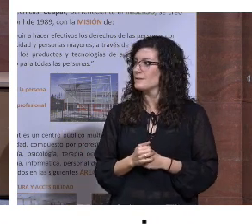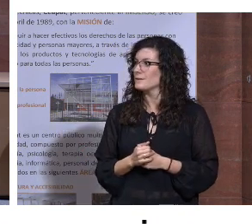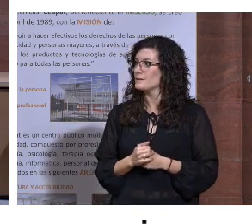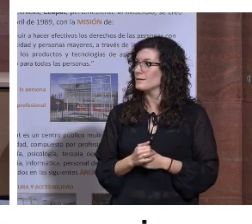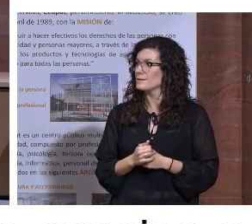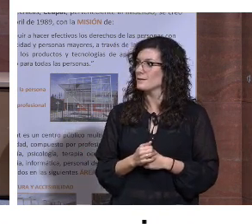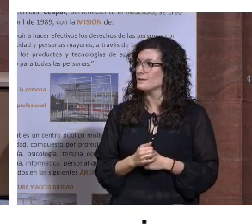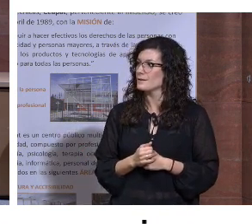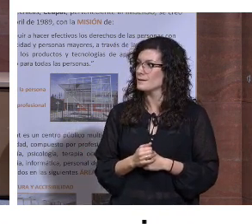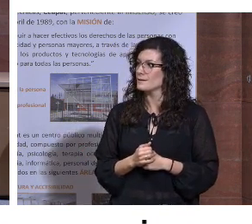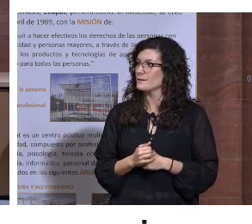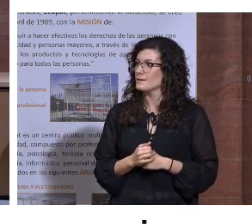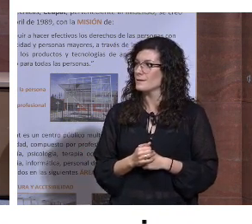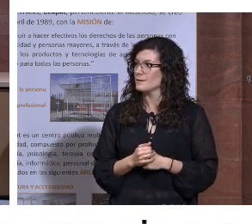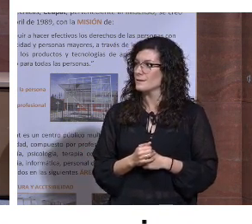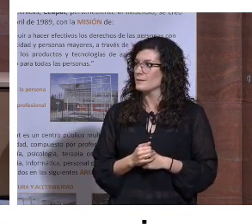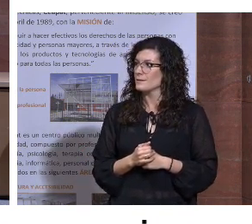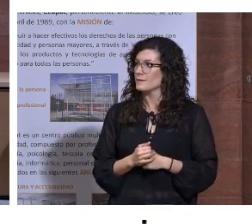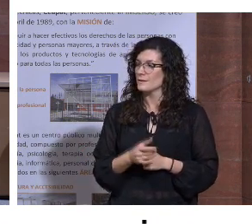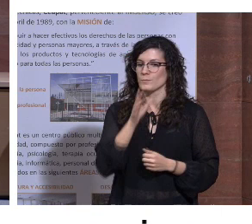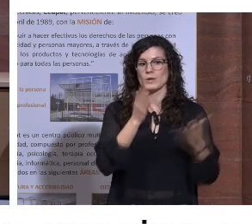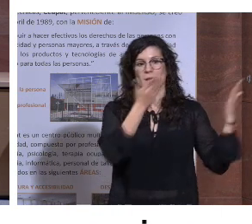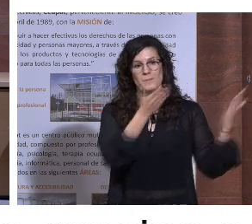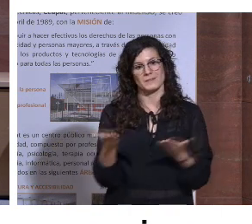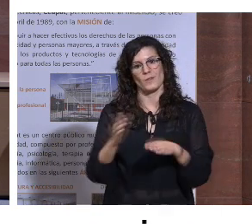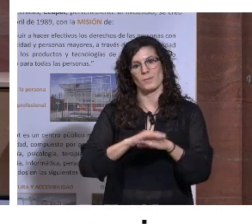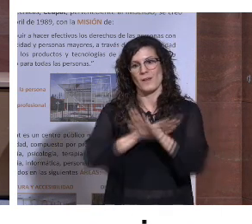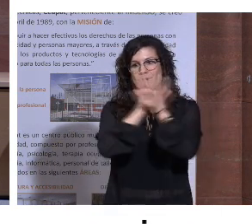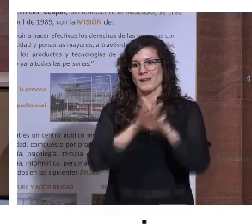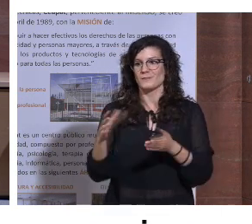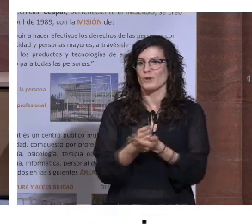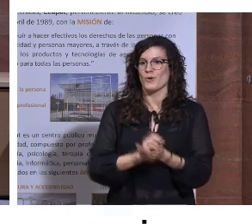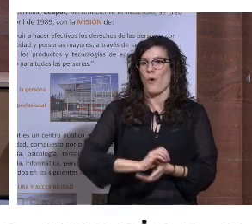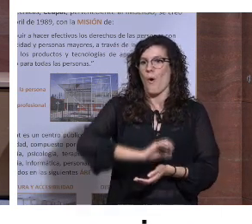repetir, a Miguel Ángel, porque me han invitado a la clausura. Oh.